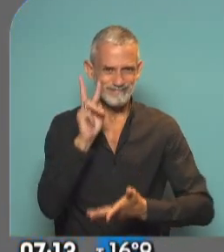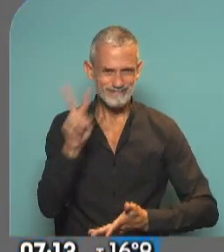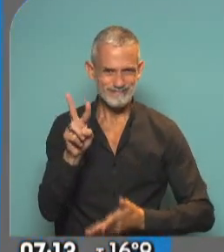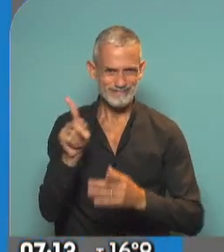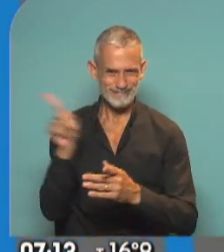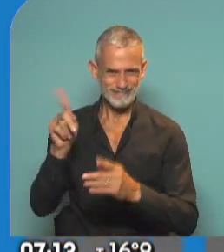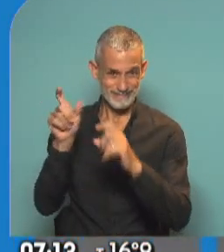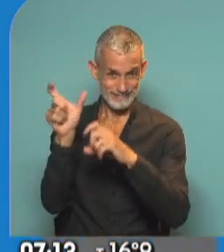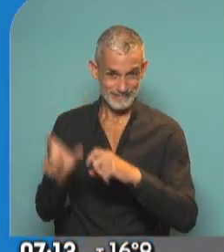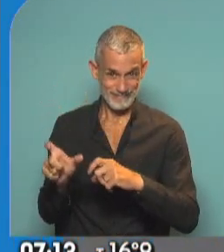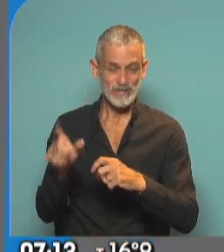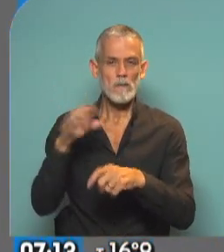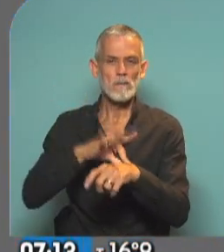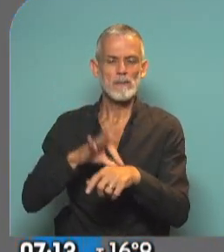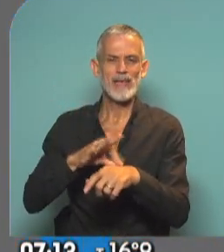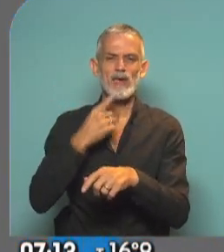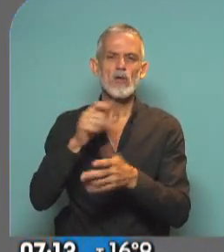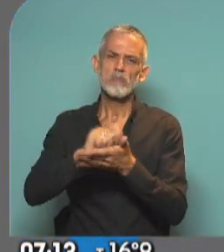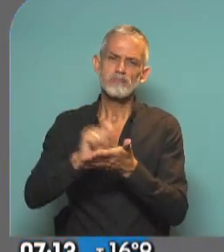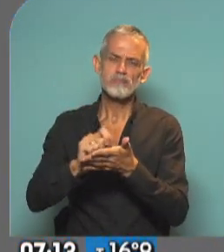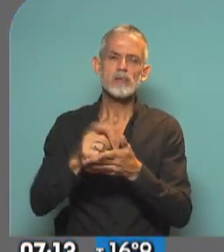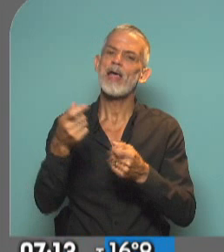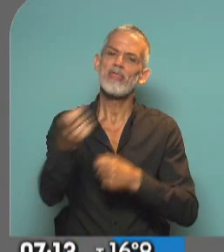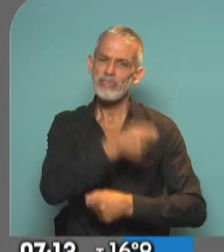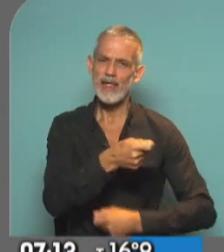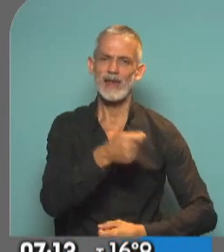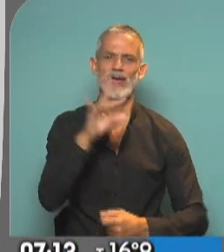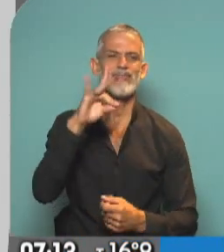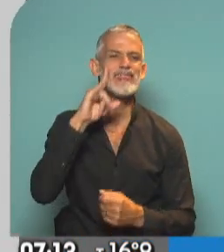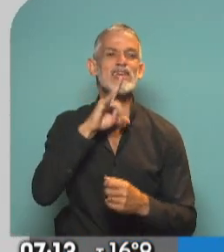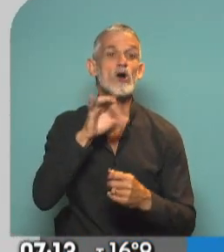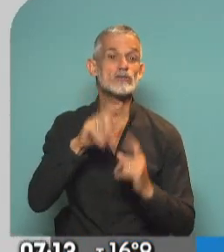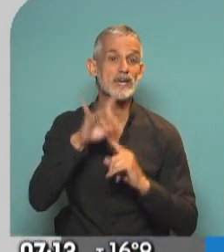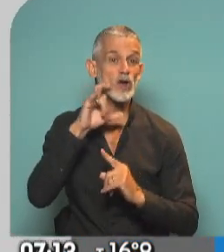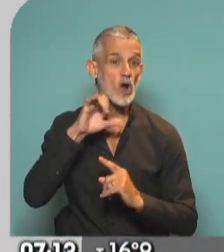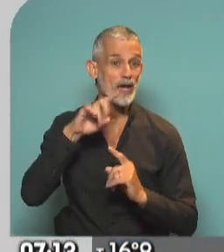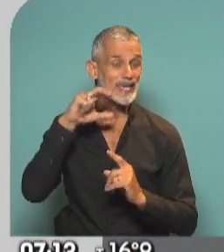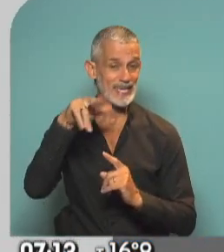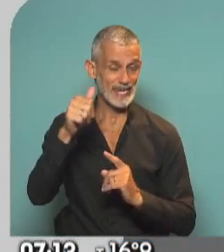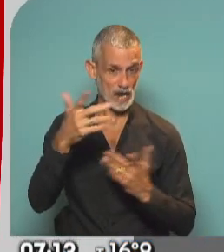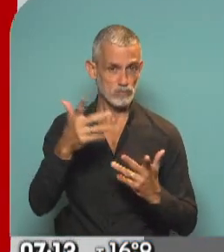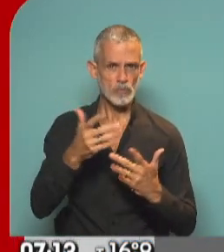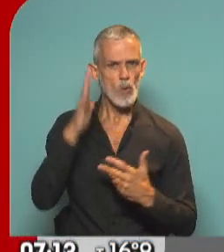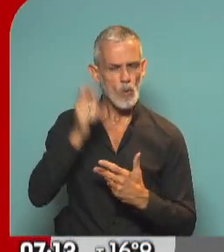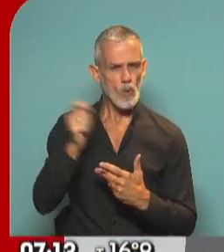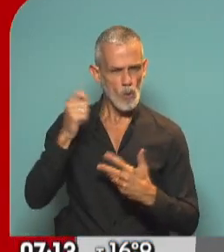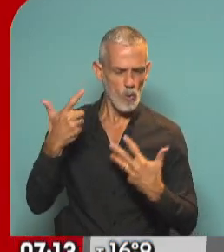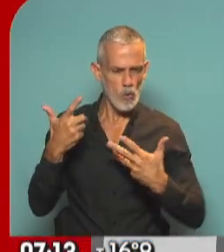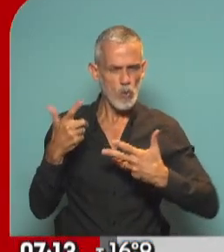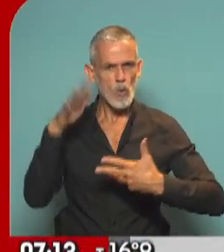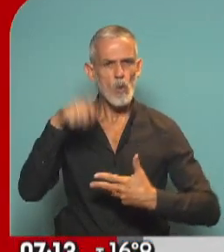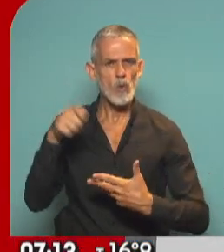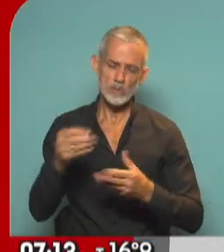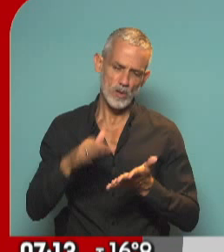en pantalla, el médico dice denle dioxicloroquina. Hace la acción judicial y el juez dice efectivamente